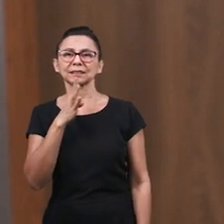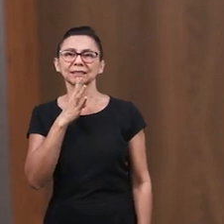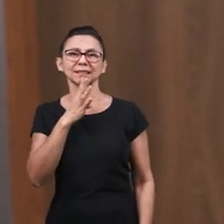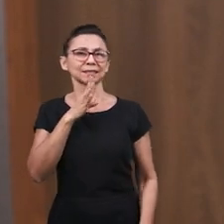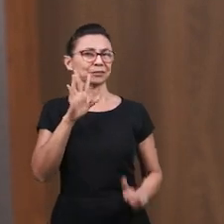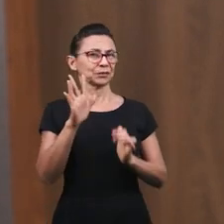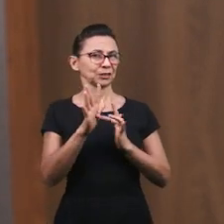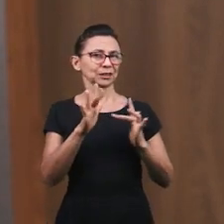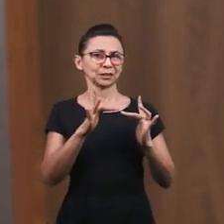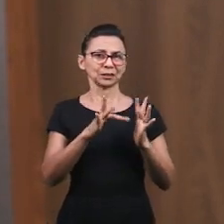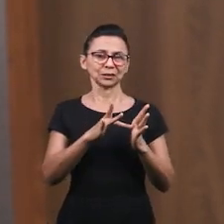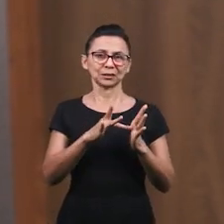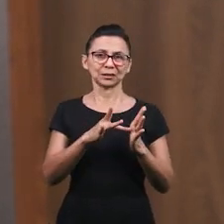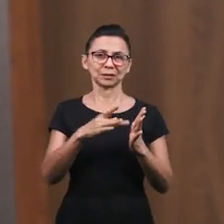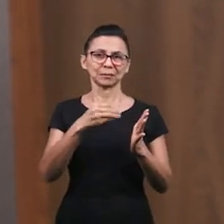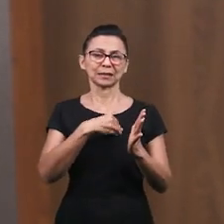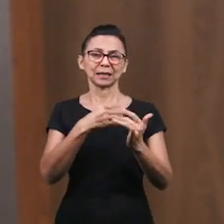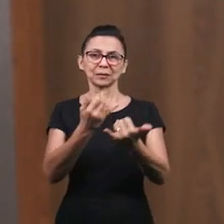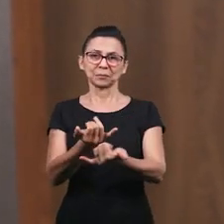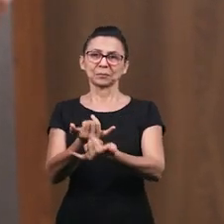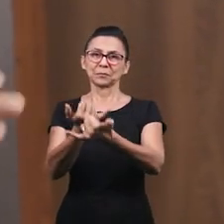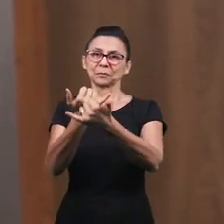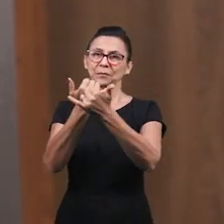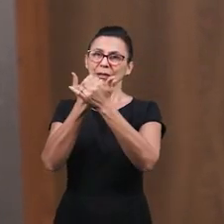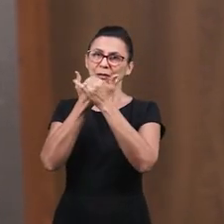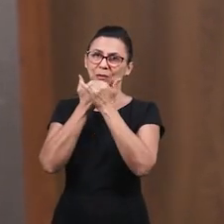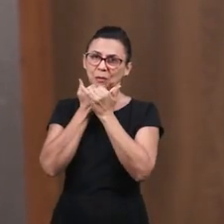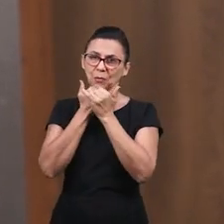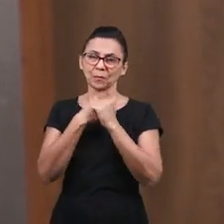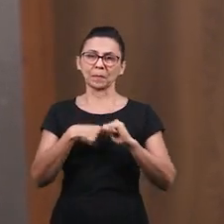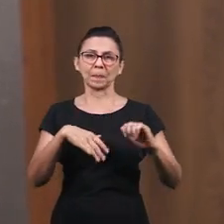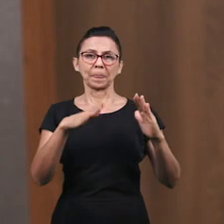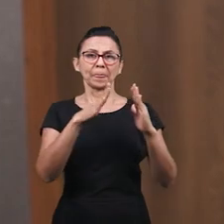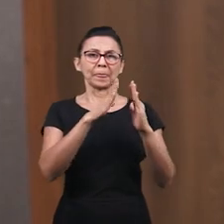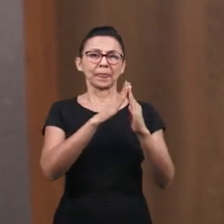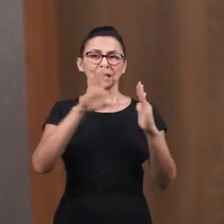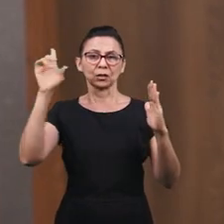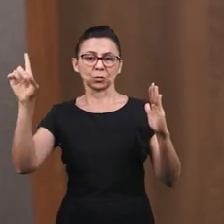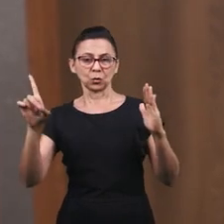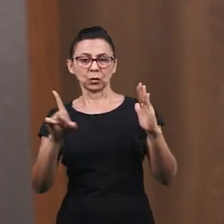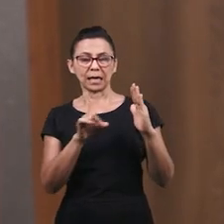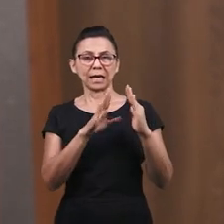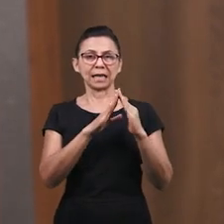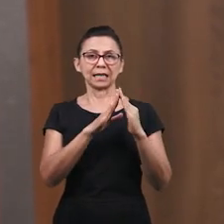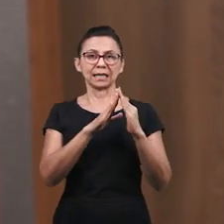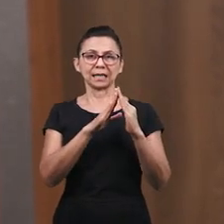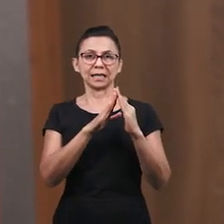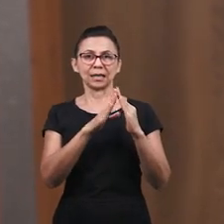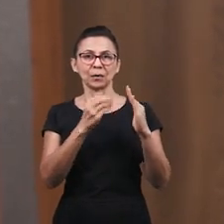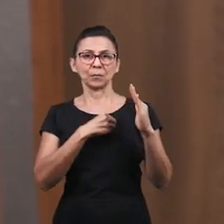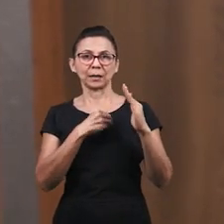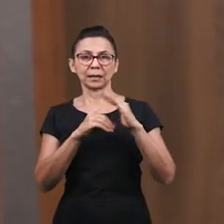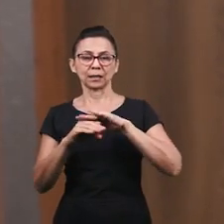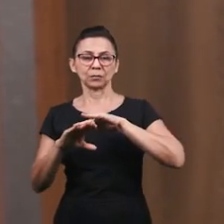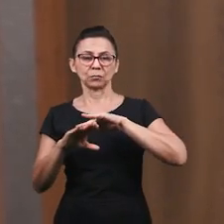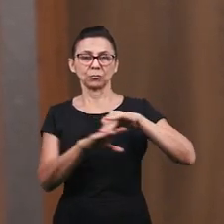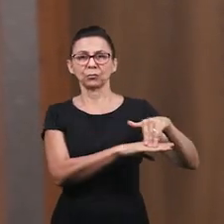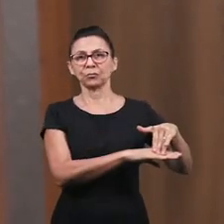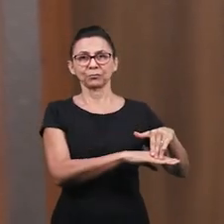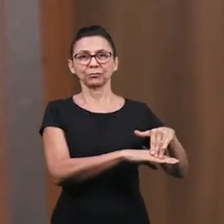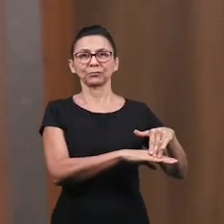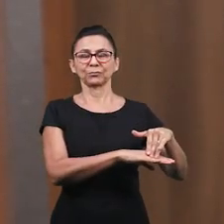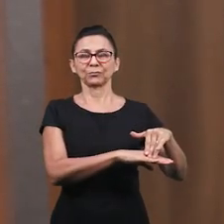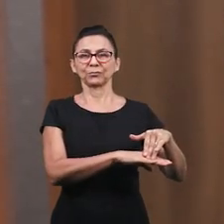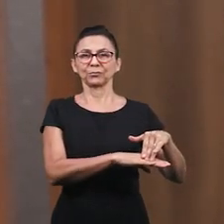salvación. Y el corazón donde Jesús entra, el pecado sale, la oscuridad sale y nace la luz